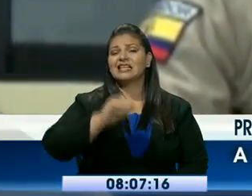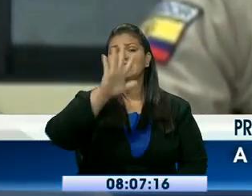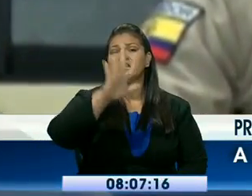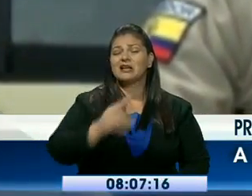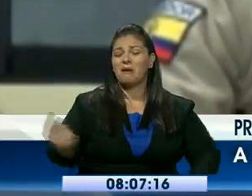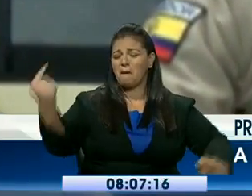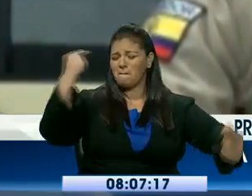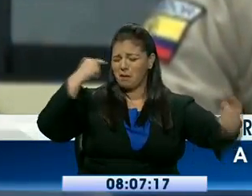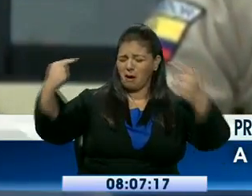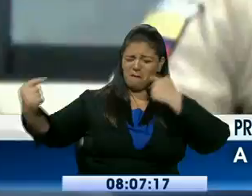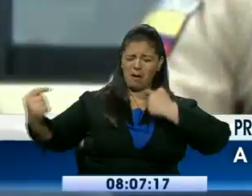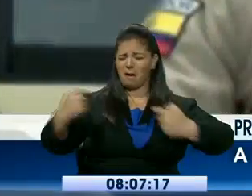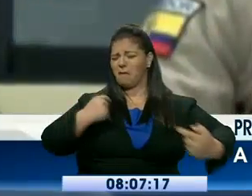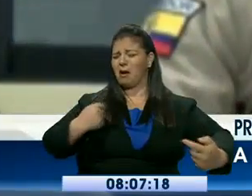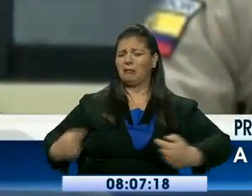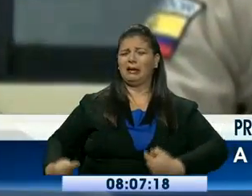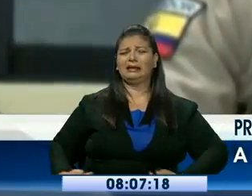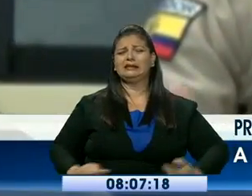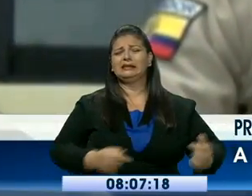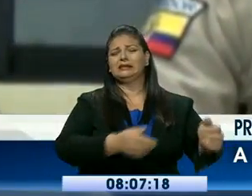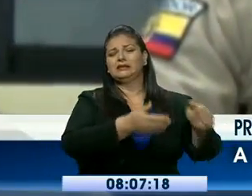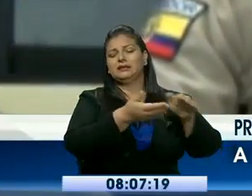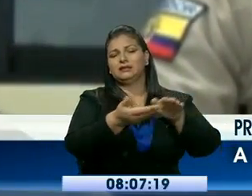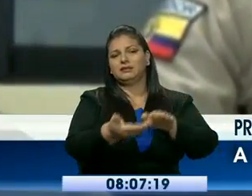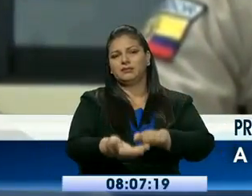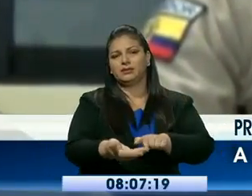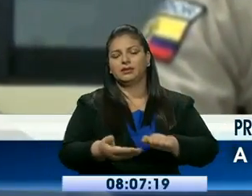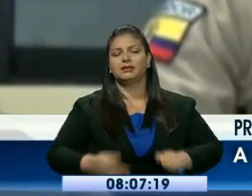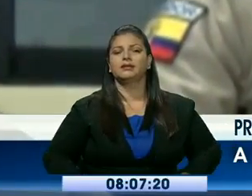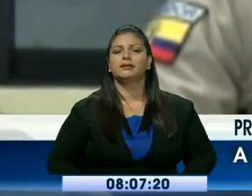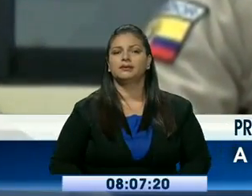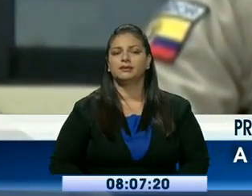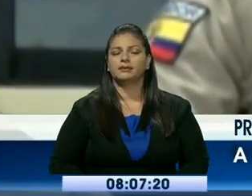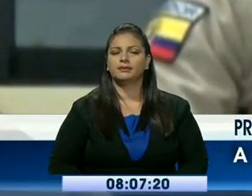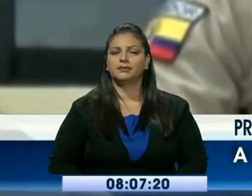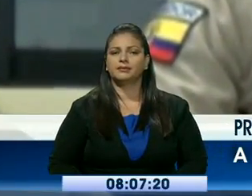tenía el cadáver. A simple vista es lo que determinaban